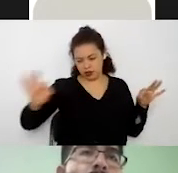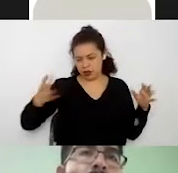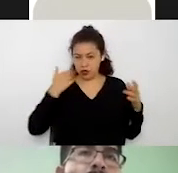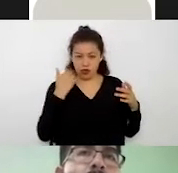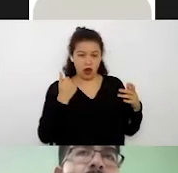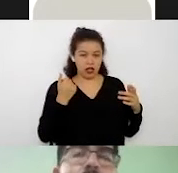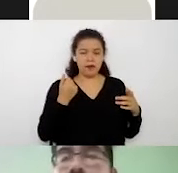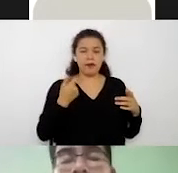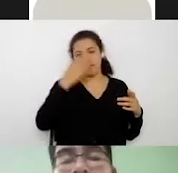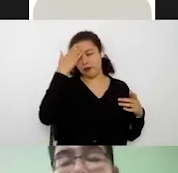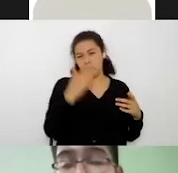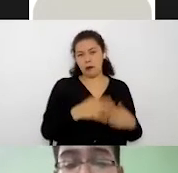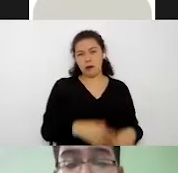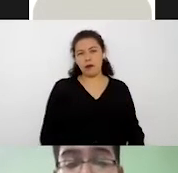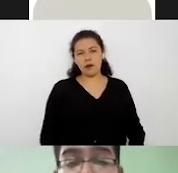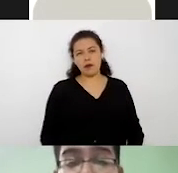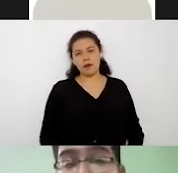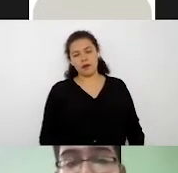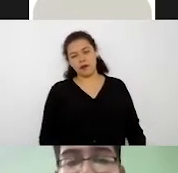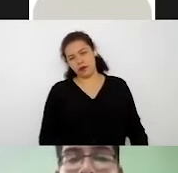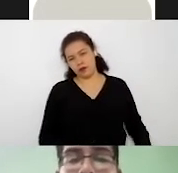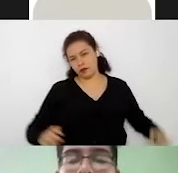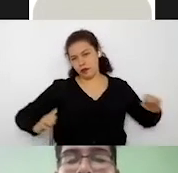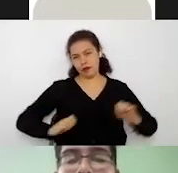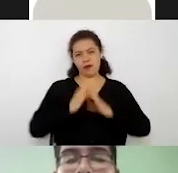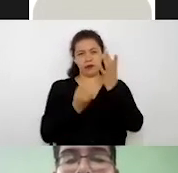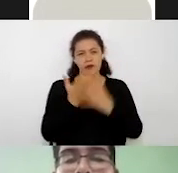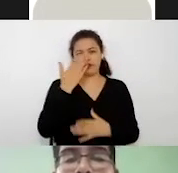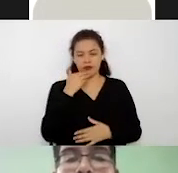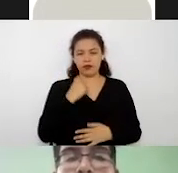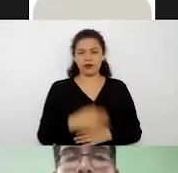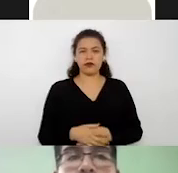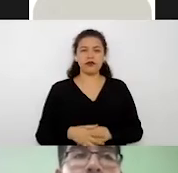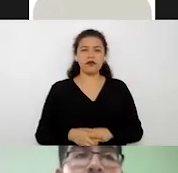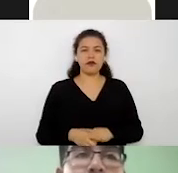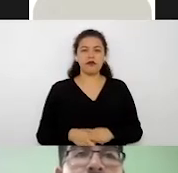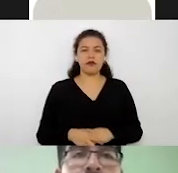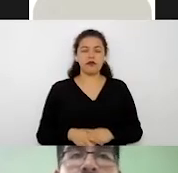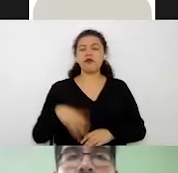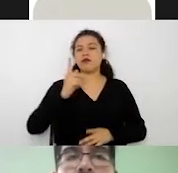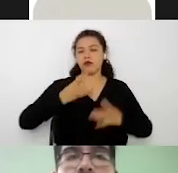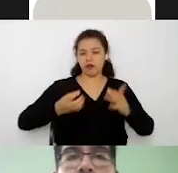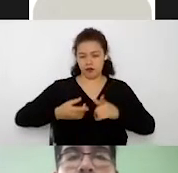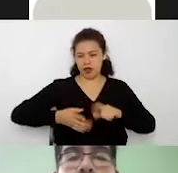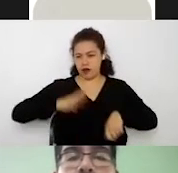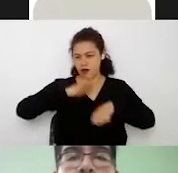que quizás no tenemos salida de emergencia, pero tenemos una salida principal y que vemos que no